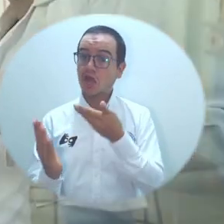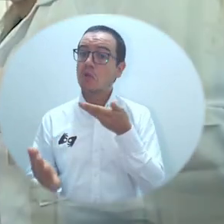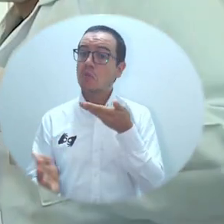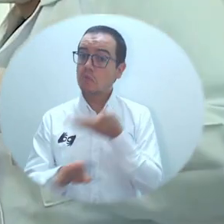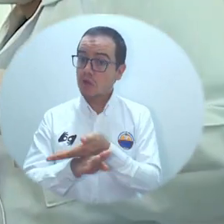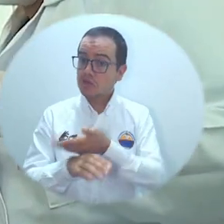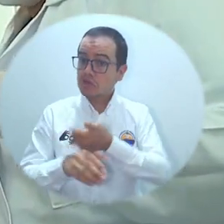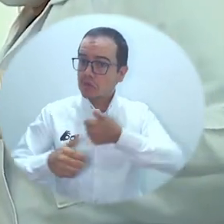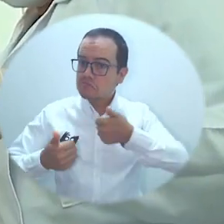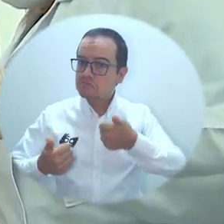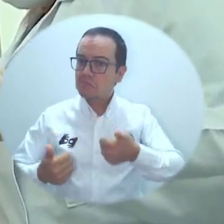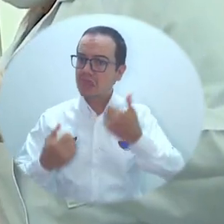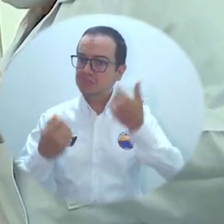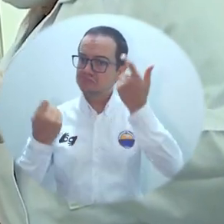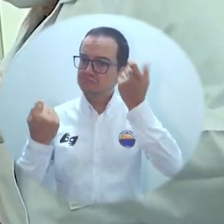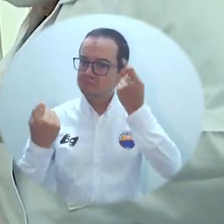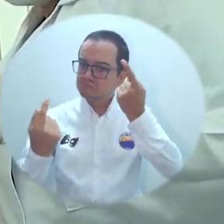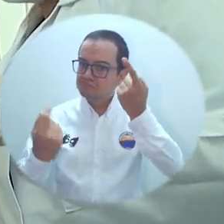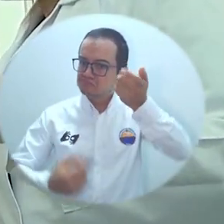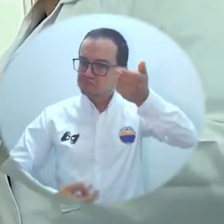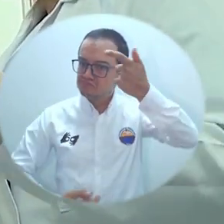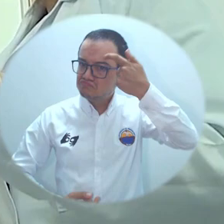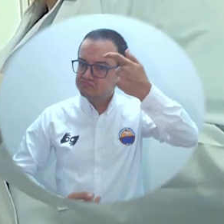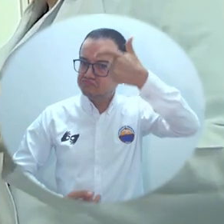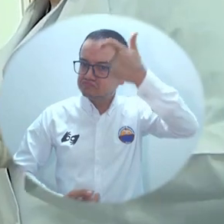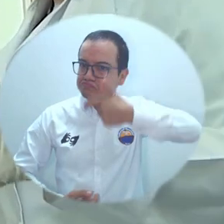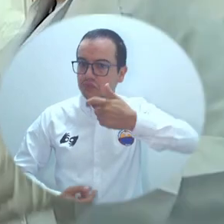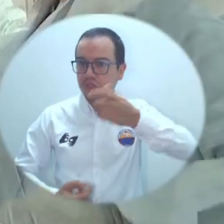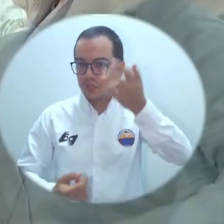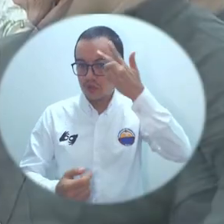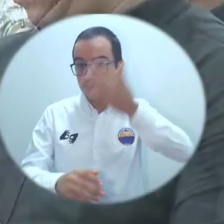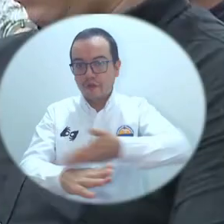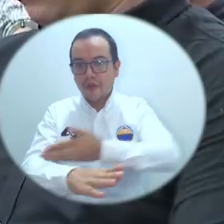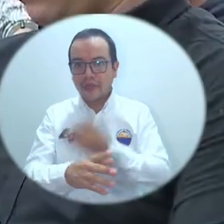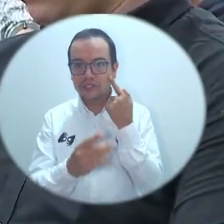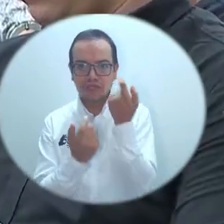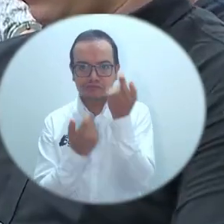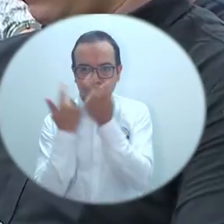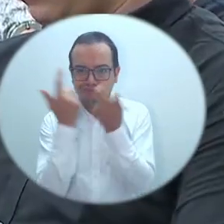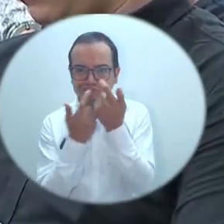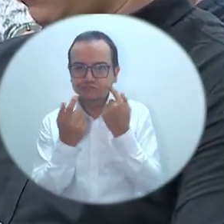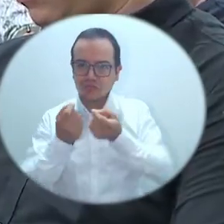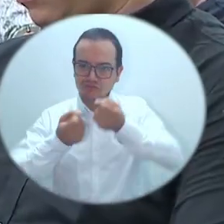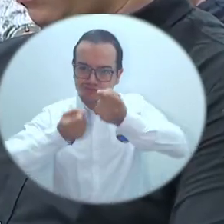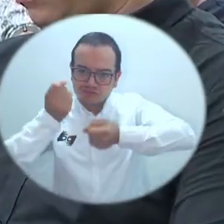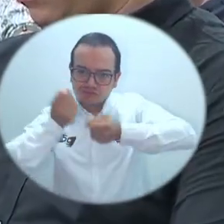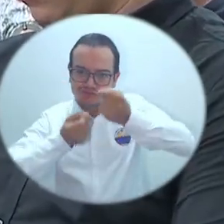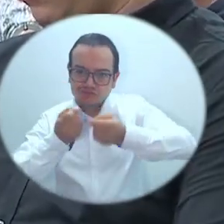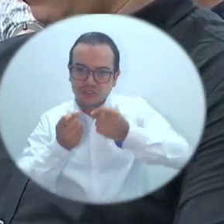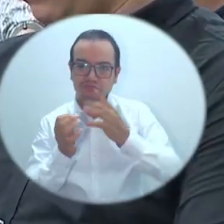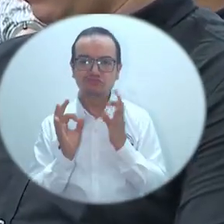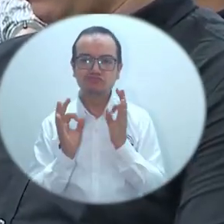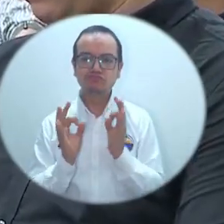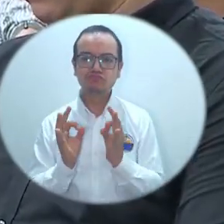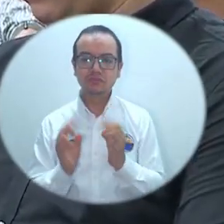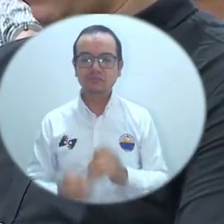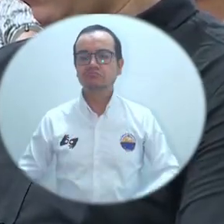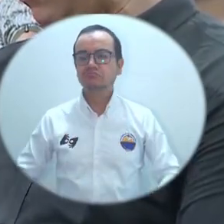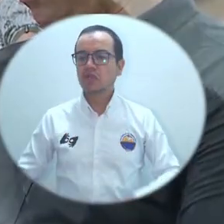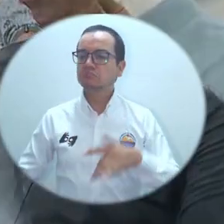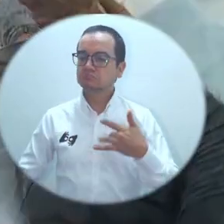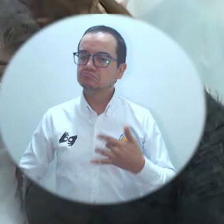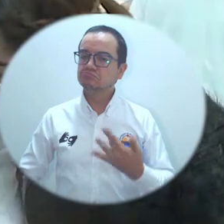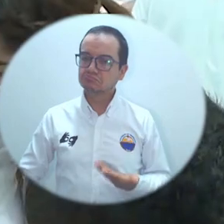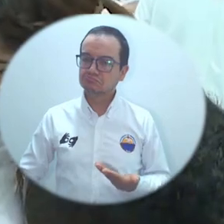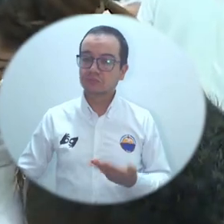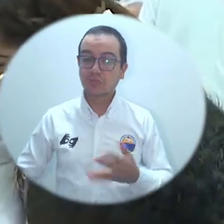propuesta sensata, una propuesta que está basada, por supuesto, en estudios financieros y en una realidad presupuestal. Creo que la universidad